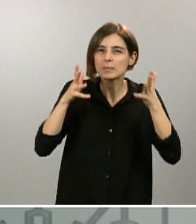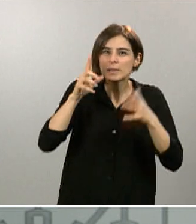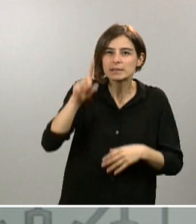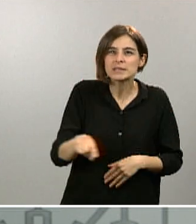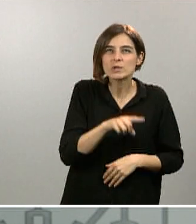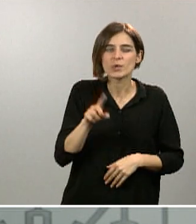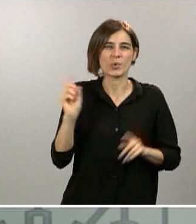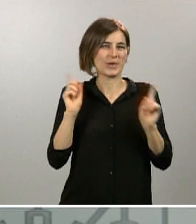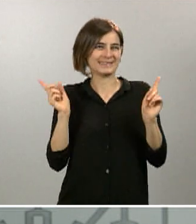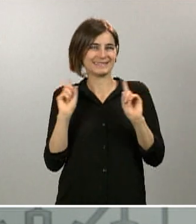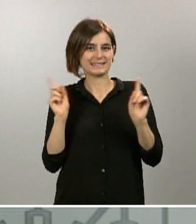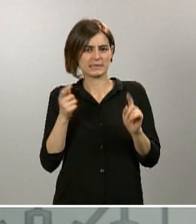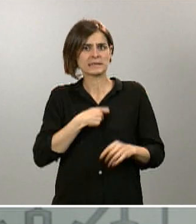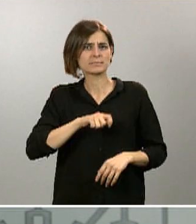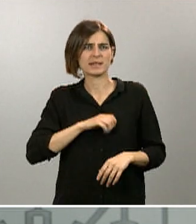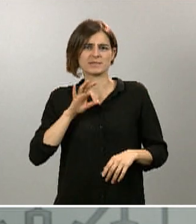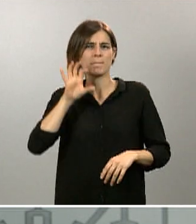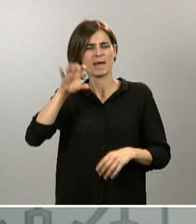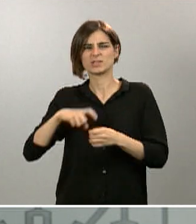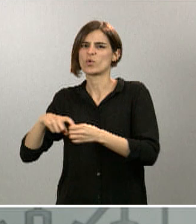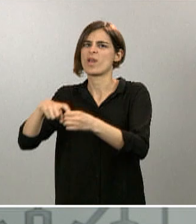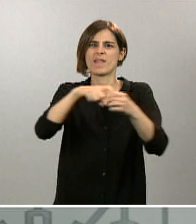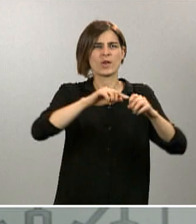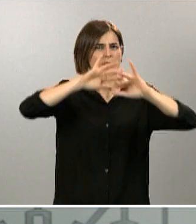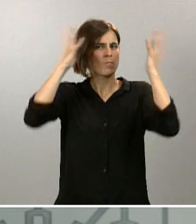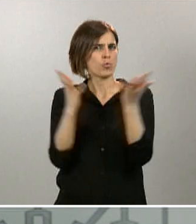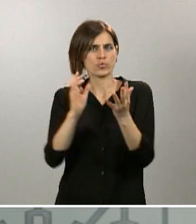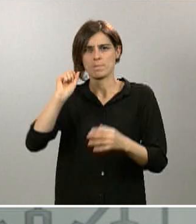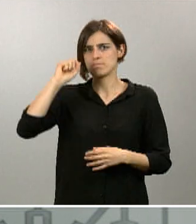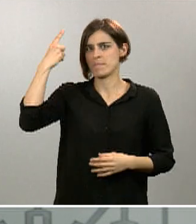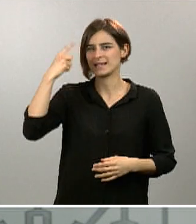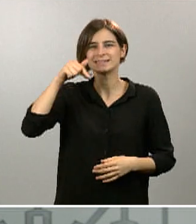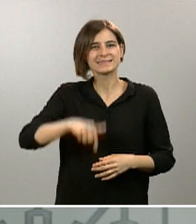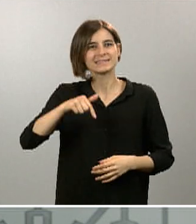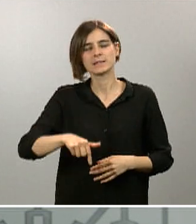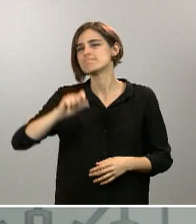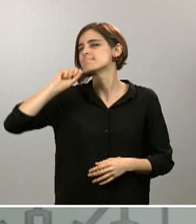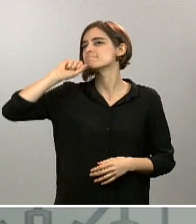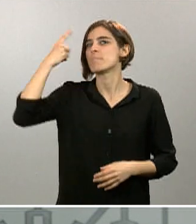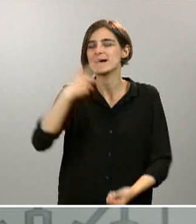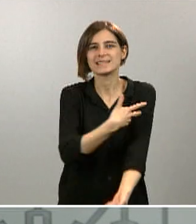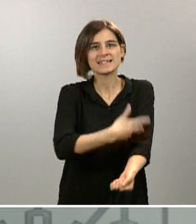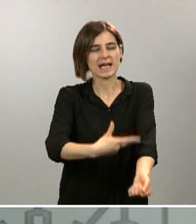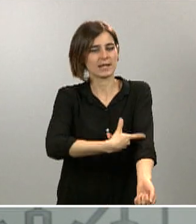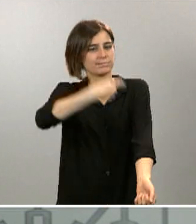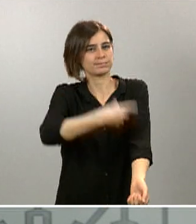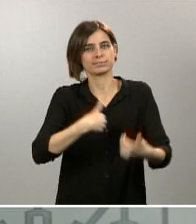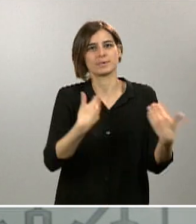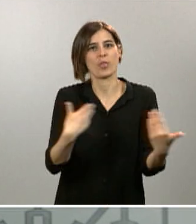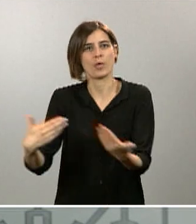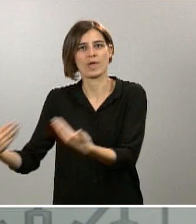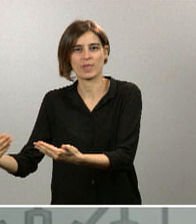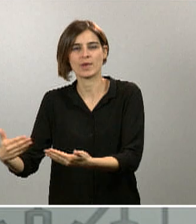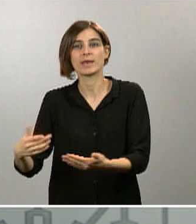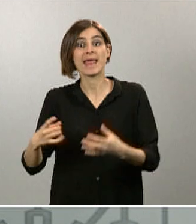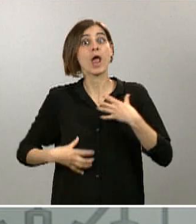es uno de los países donde mejor se hace la donación, mejor y más se hace la donación de sangre y donde mejor y más se hace la donación de órganos. Yo